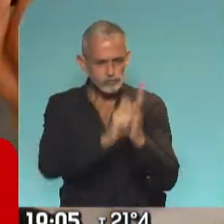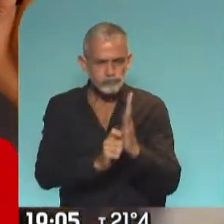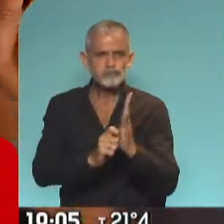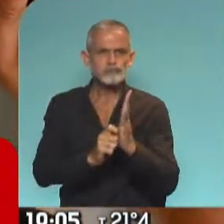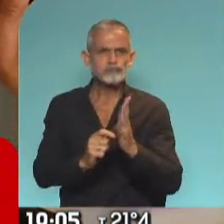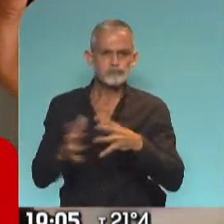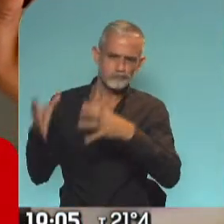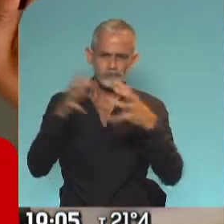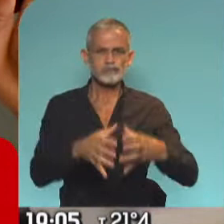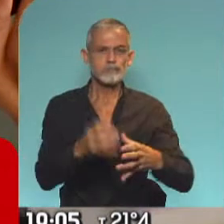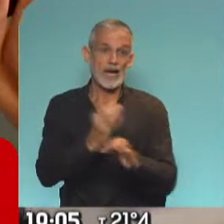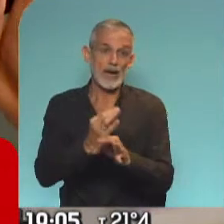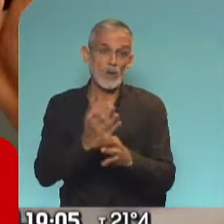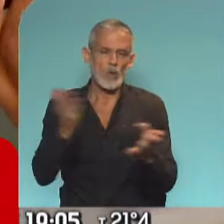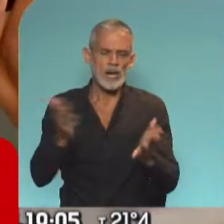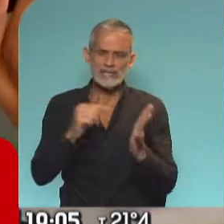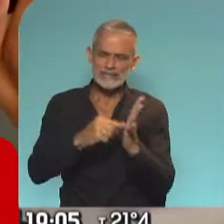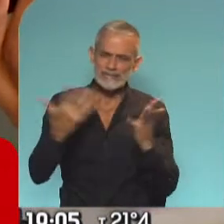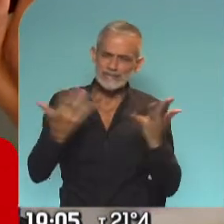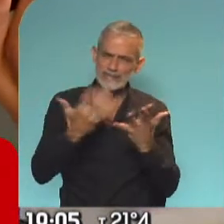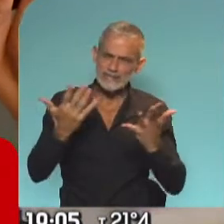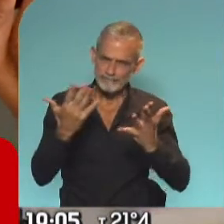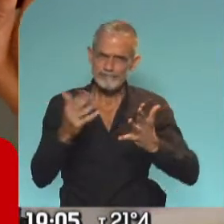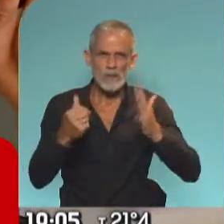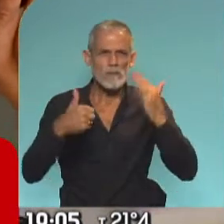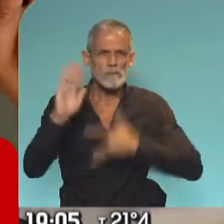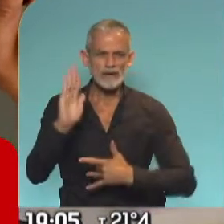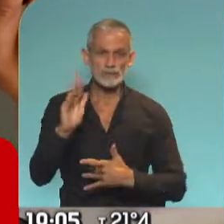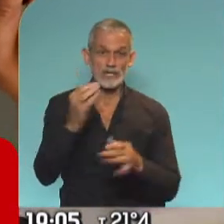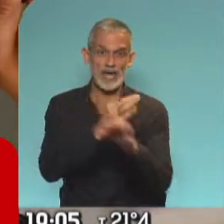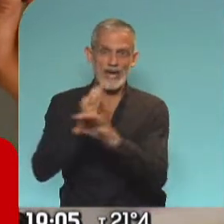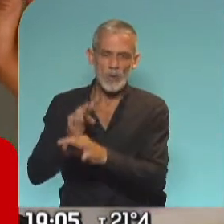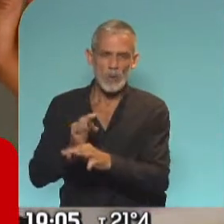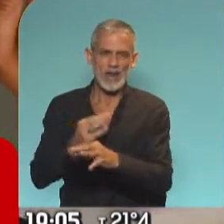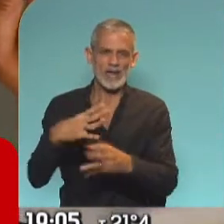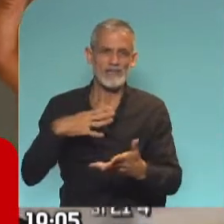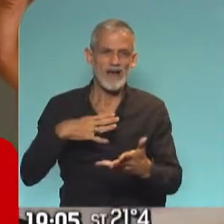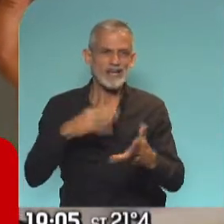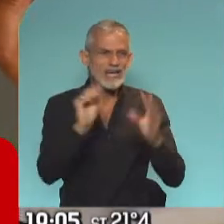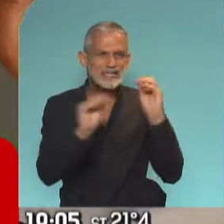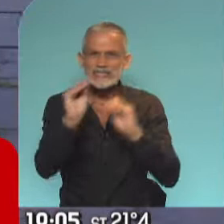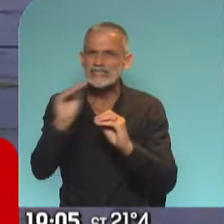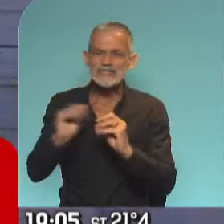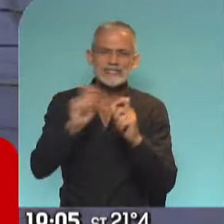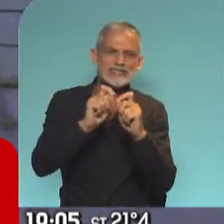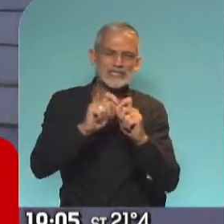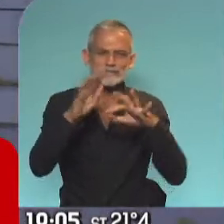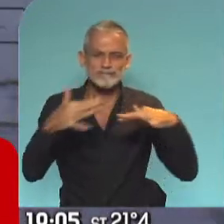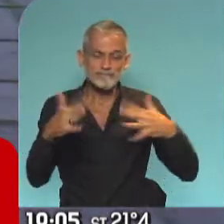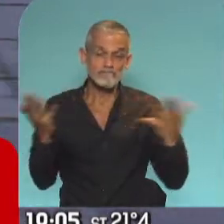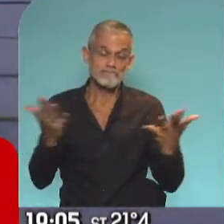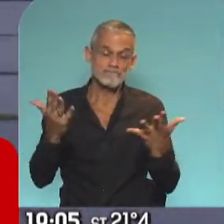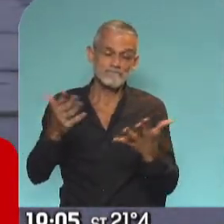las escuelas. Nosotros en ese punto lo que planteamos es que la mayor parte de las escuelas no tiene condiciones de infraestructura, pero ellos